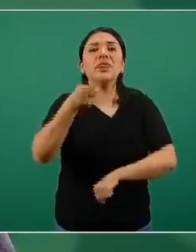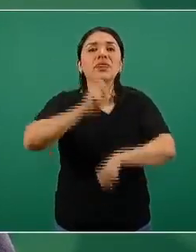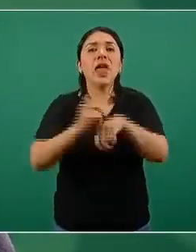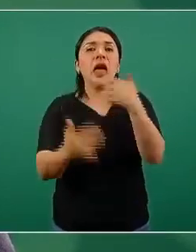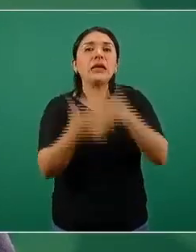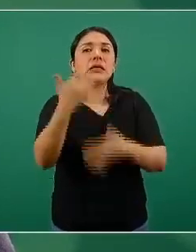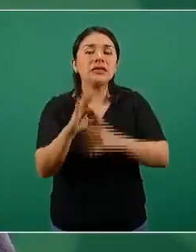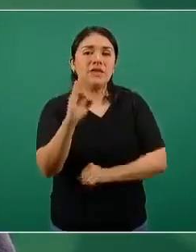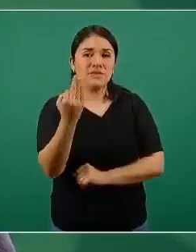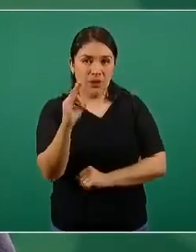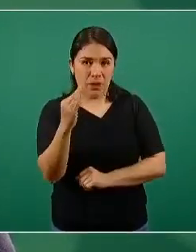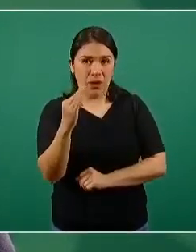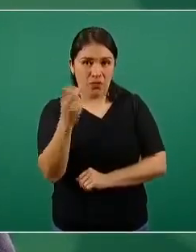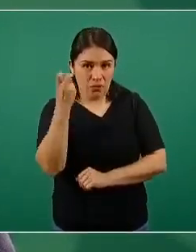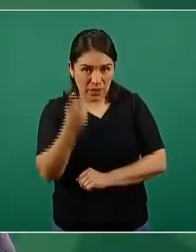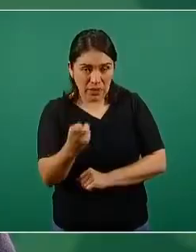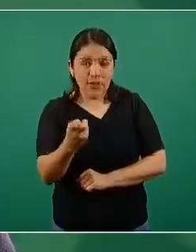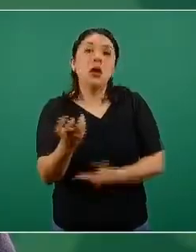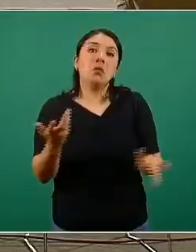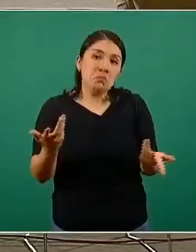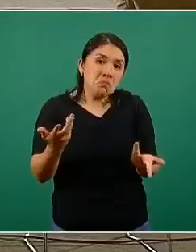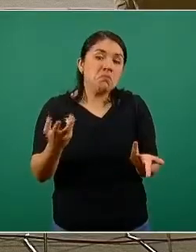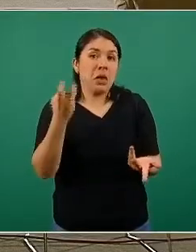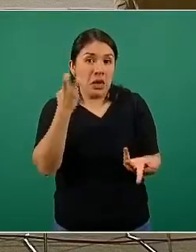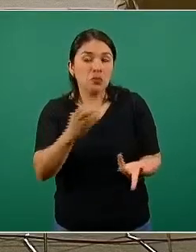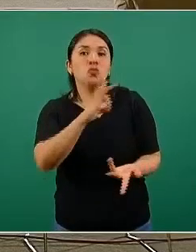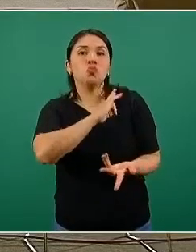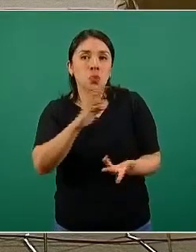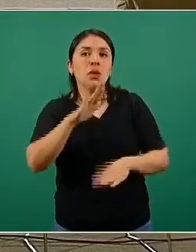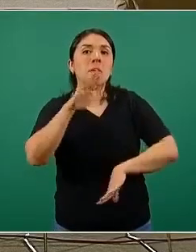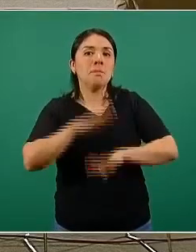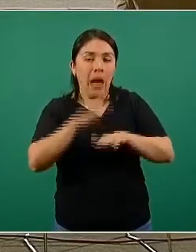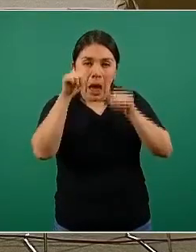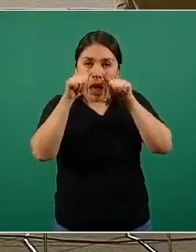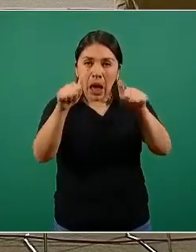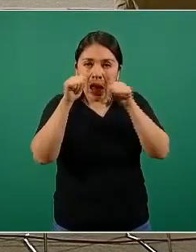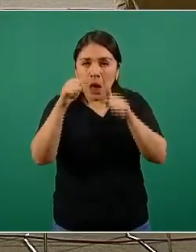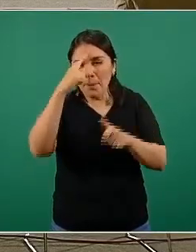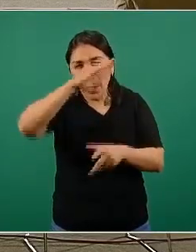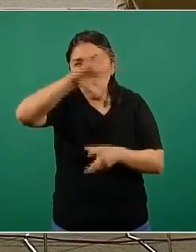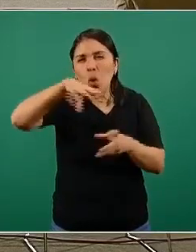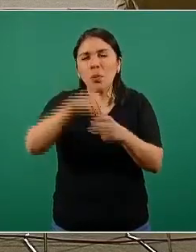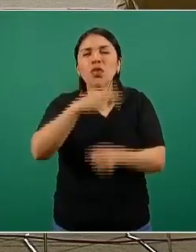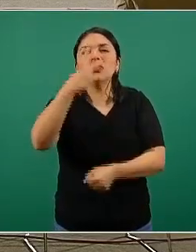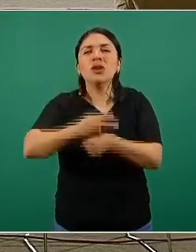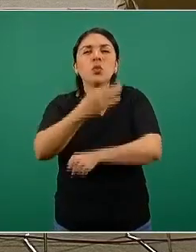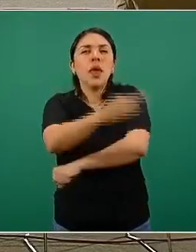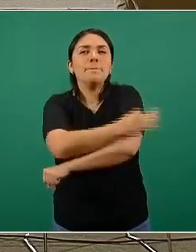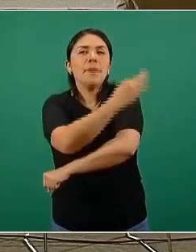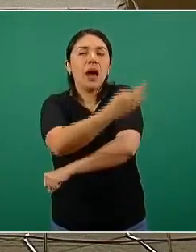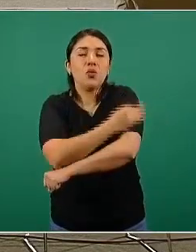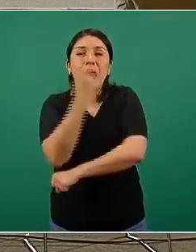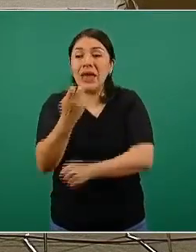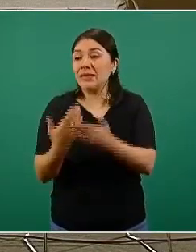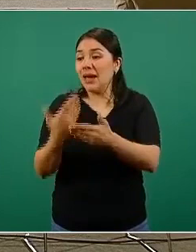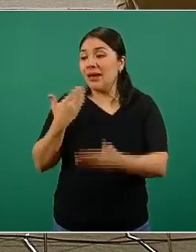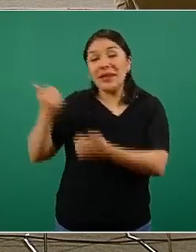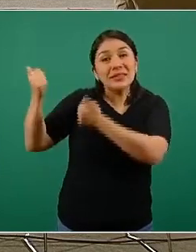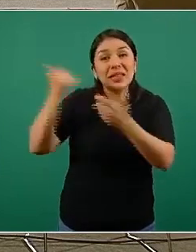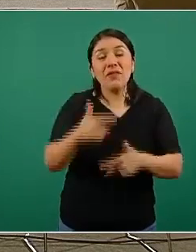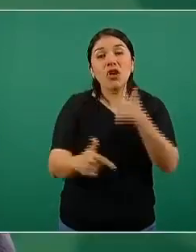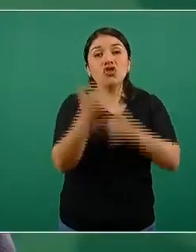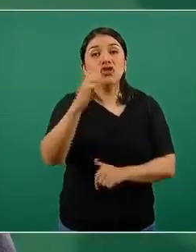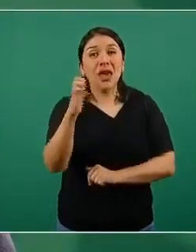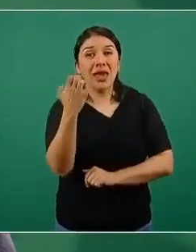febrero. Esto nos permitirá también cubrir prácticamente todas las segundas dosis del embarque que llegó en el 12 de